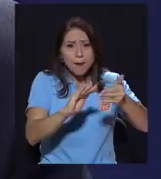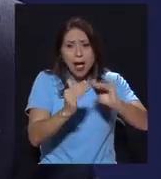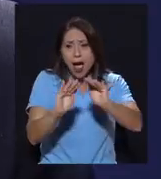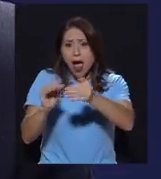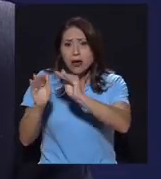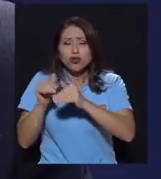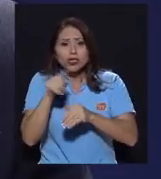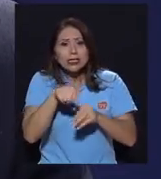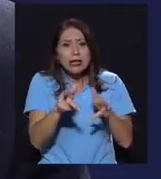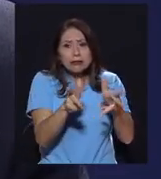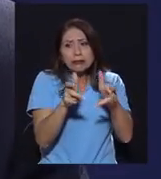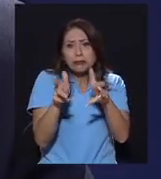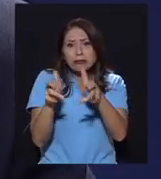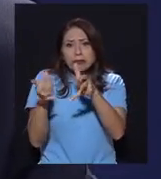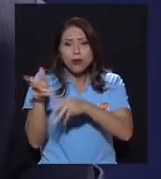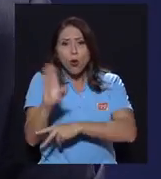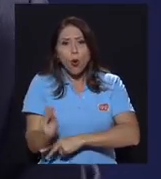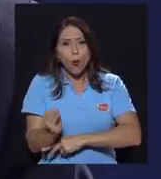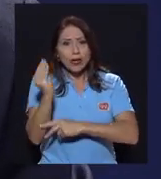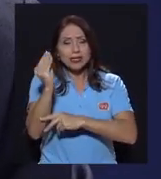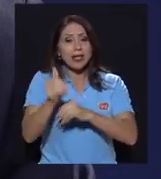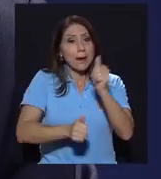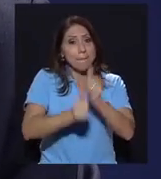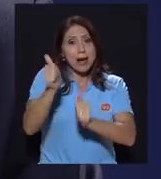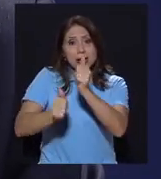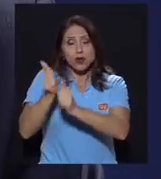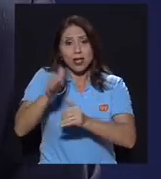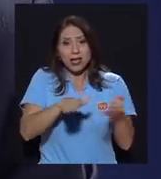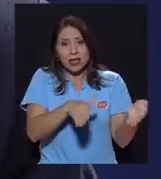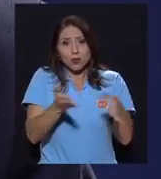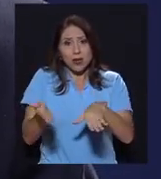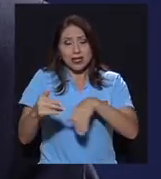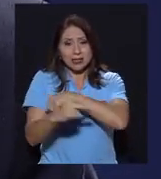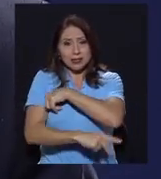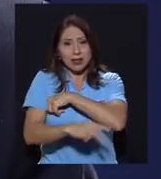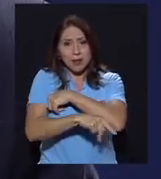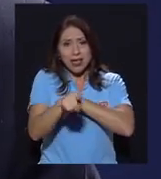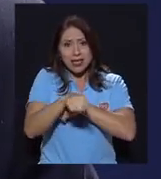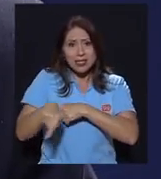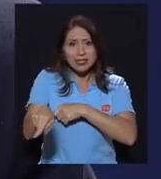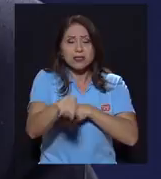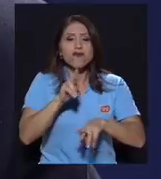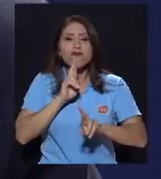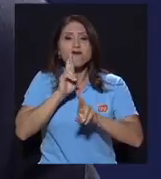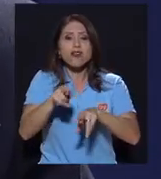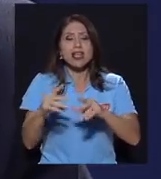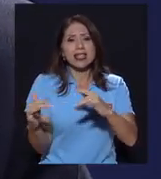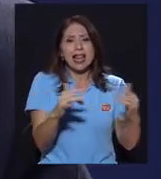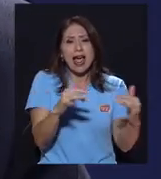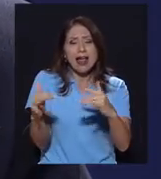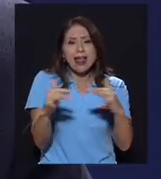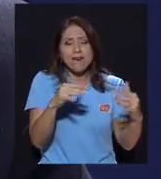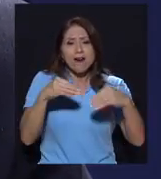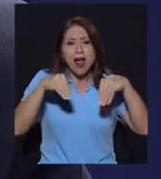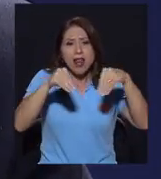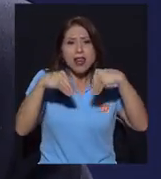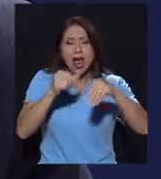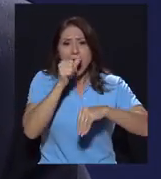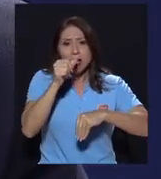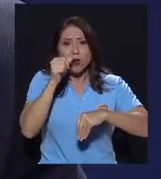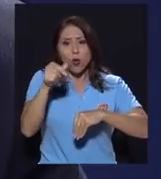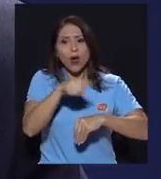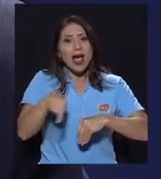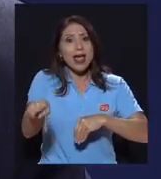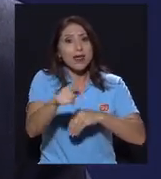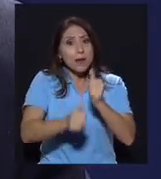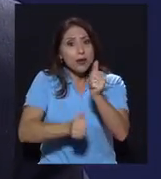a nuestros jóvenes la mayoría de las muertes en este momento en el país el producto de la guerra narco que estamos viviendo es de